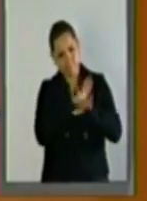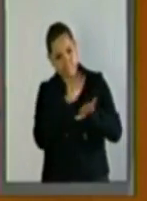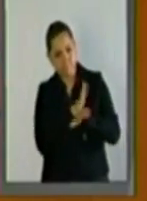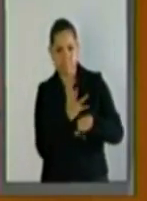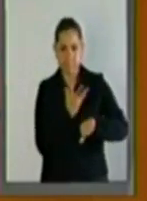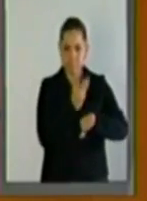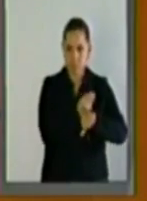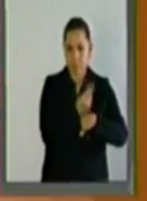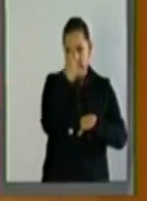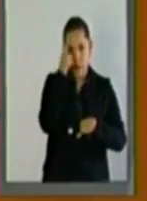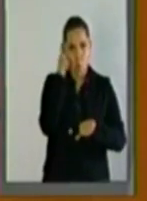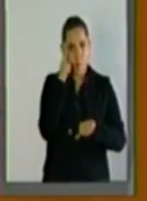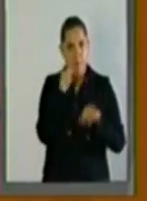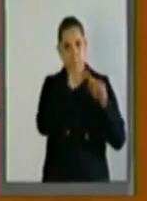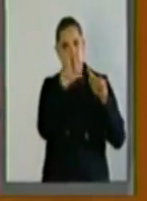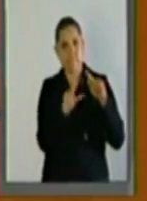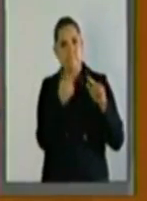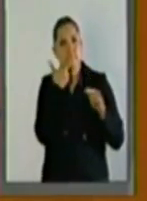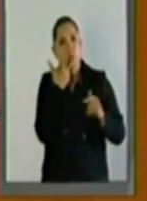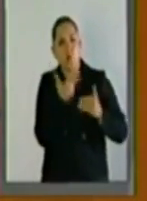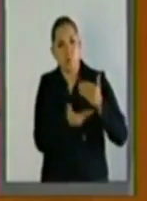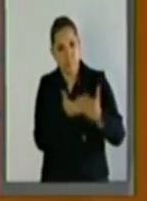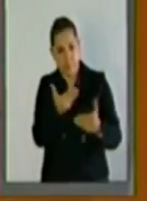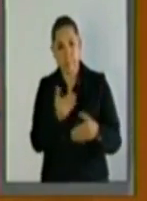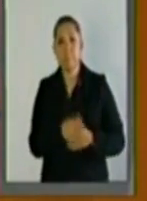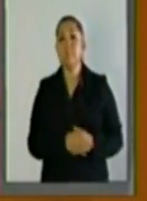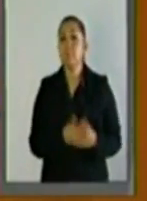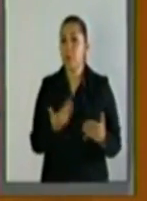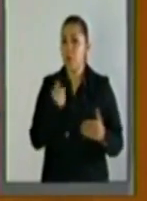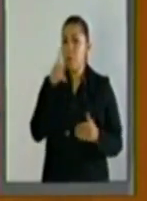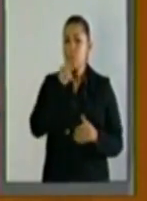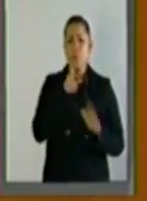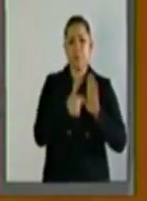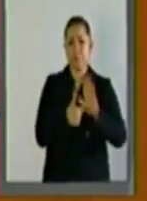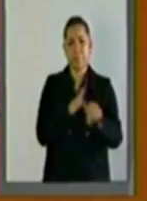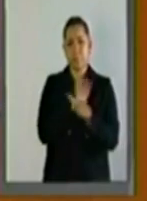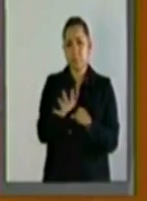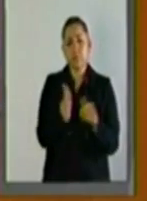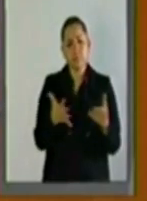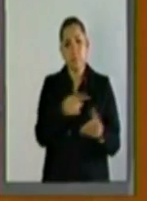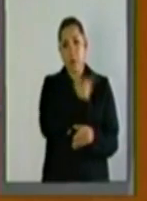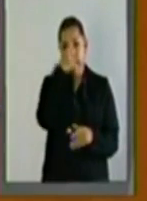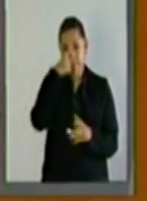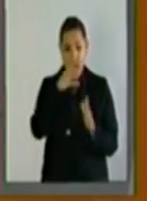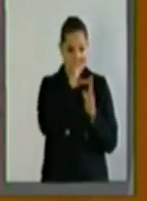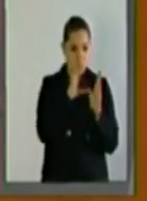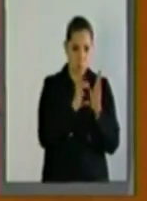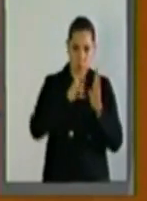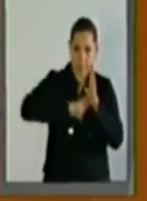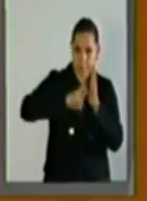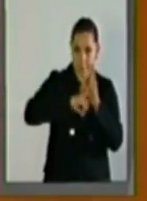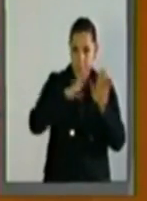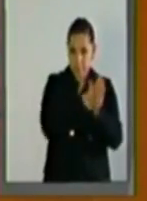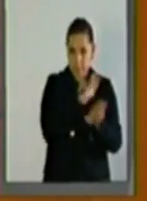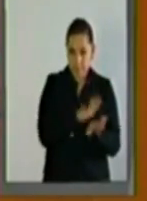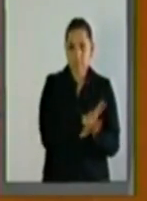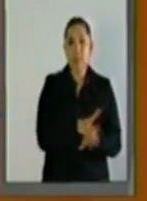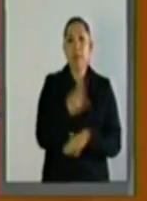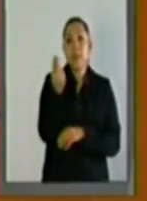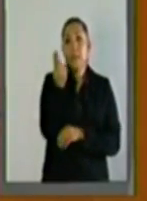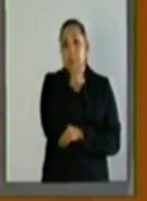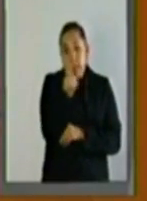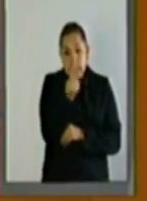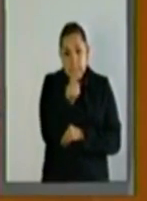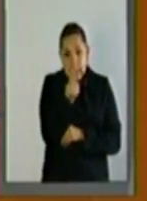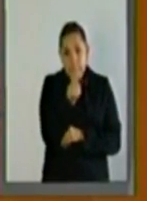queremos. Y la prueba plena es que para realizar una reforma constitucional necesitamos 2/3